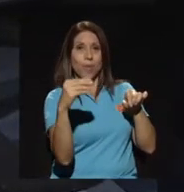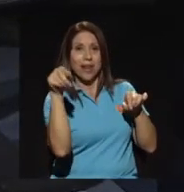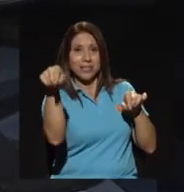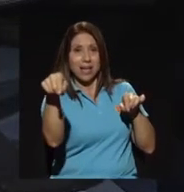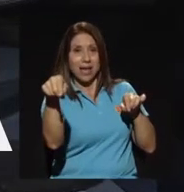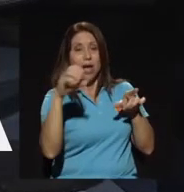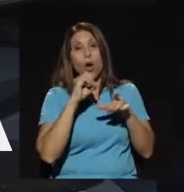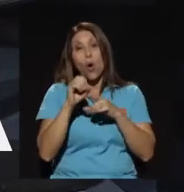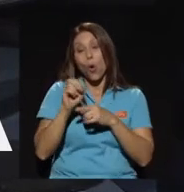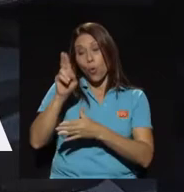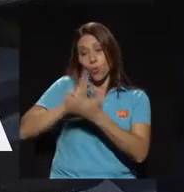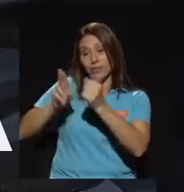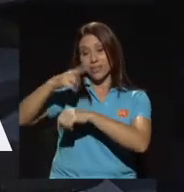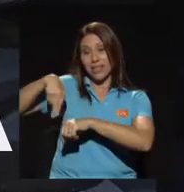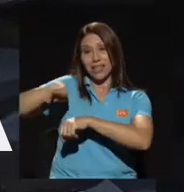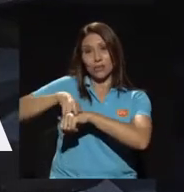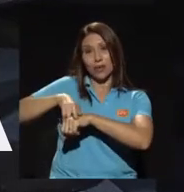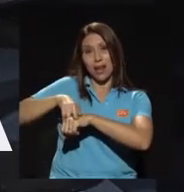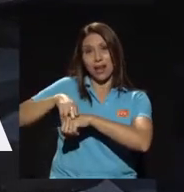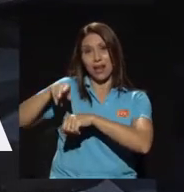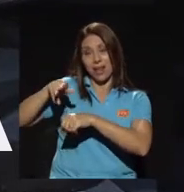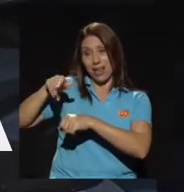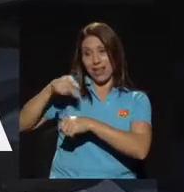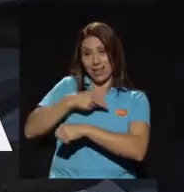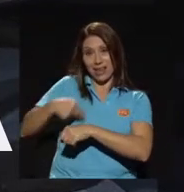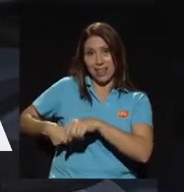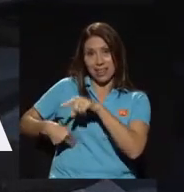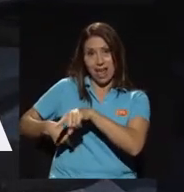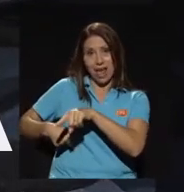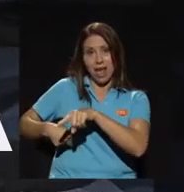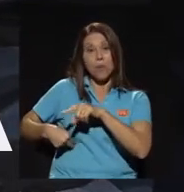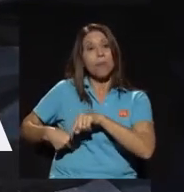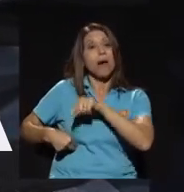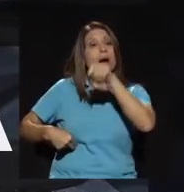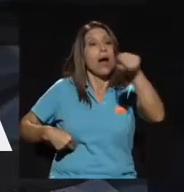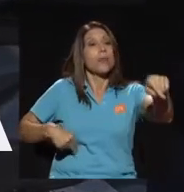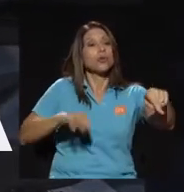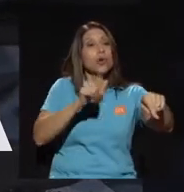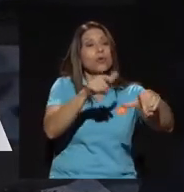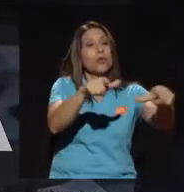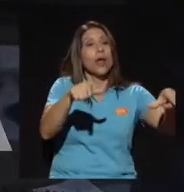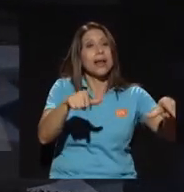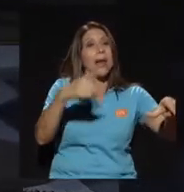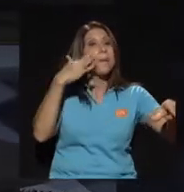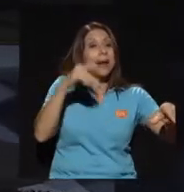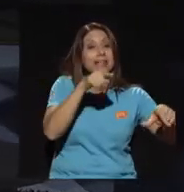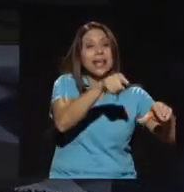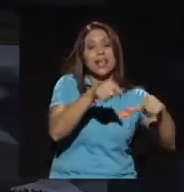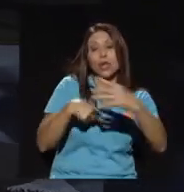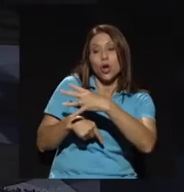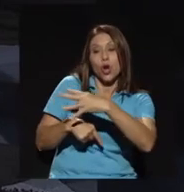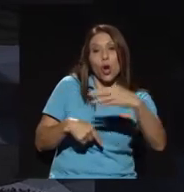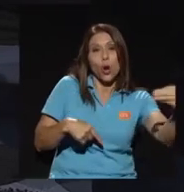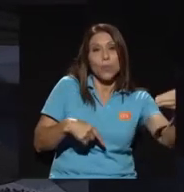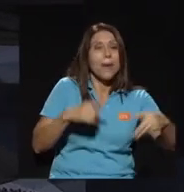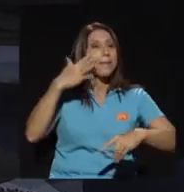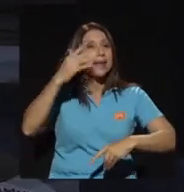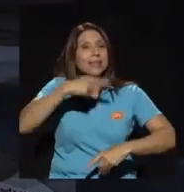Si no parece que hemos diseñado una arquitectura institucional para tener presencia en las regiones,